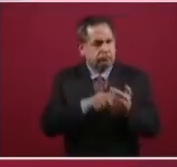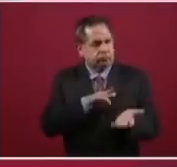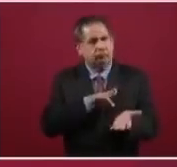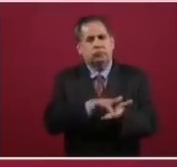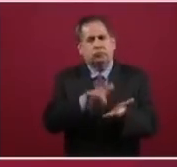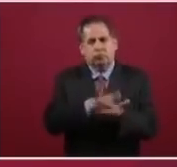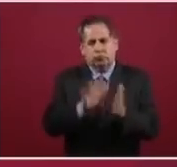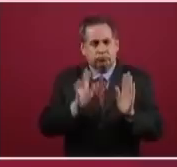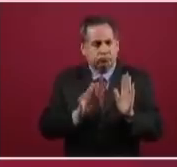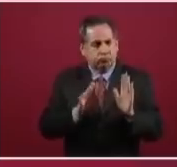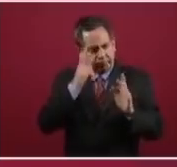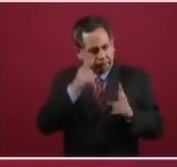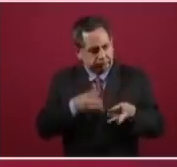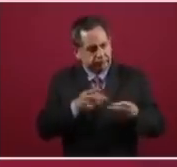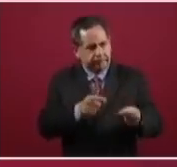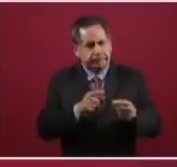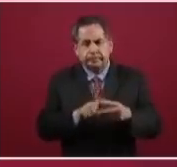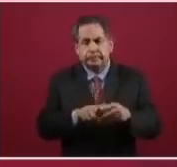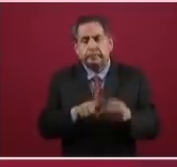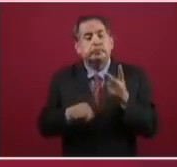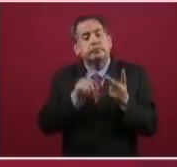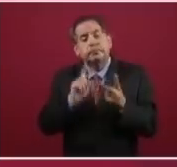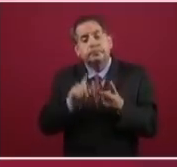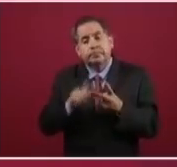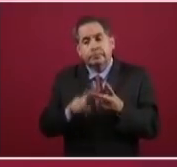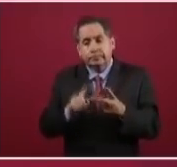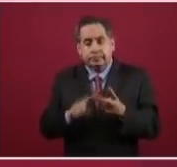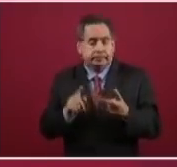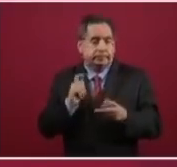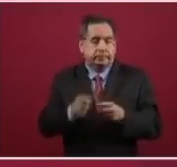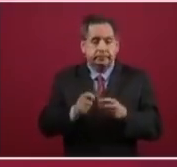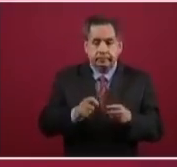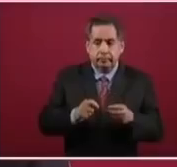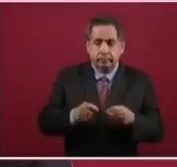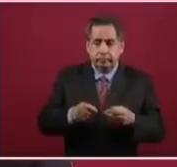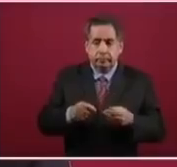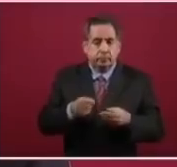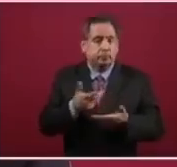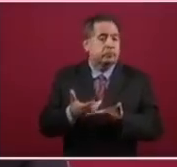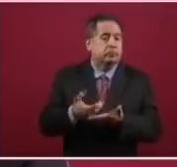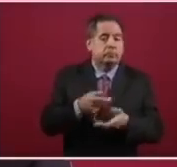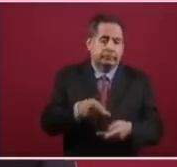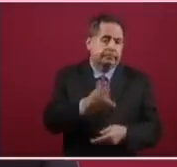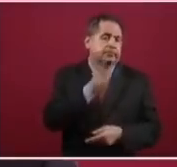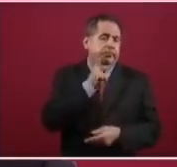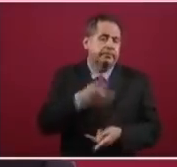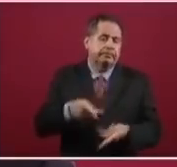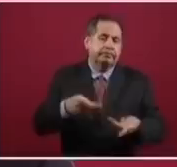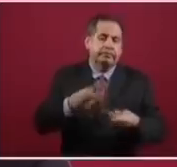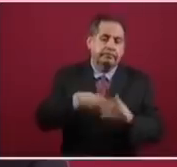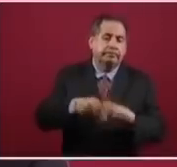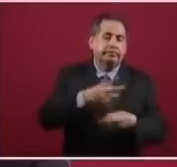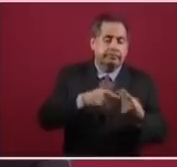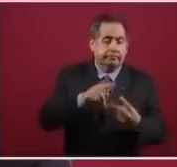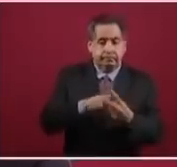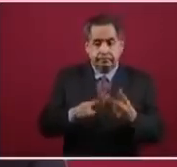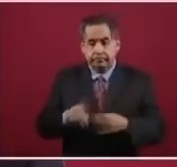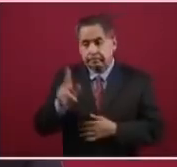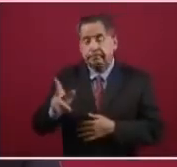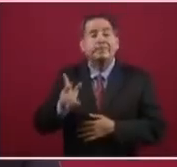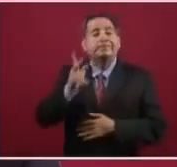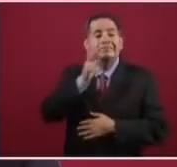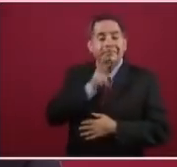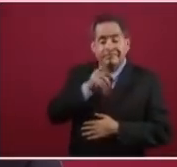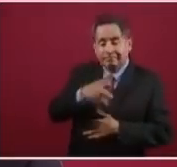apoyo que sale por la vía del gasto hay una parte del apoyo que sale por la vía del ingreso pemex es una empresa que ha estado sobre